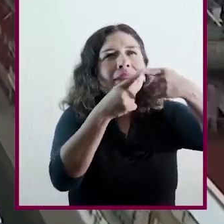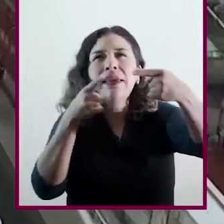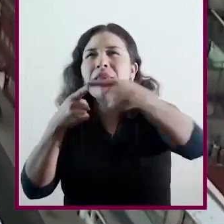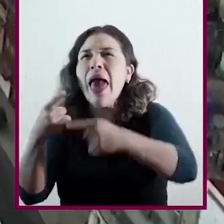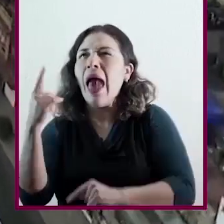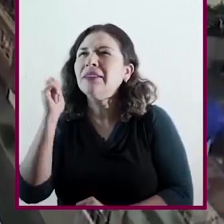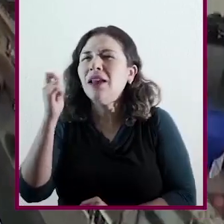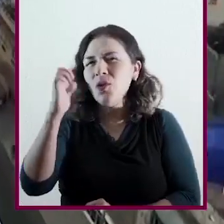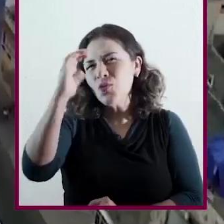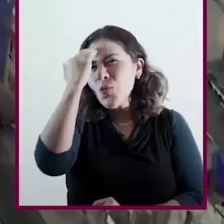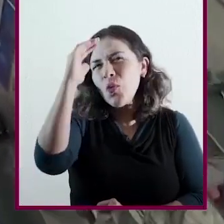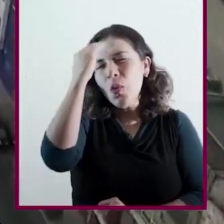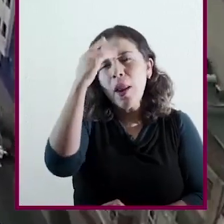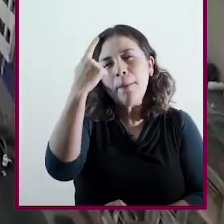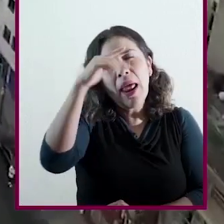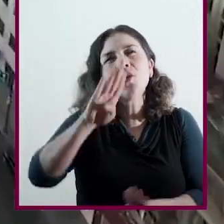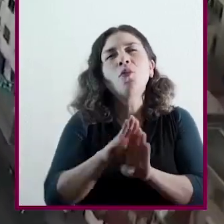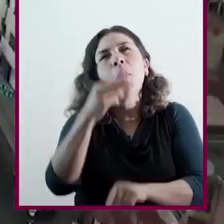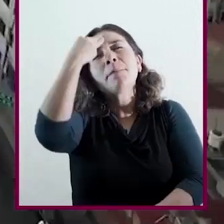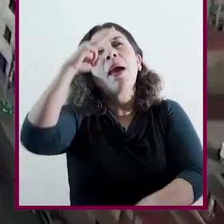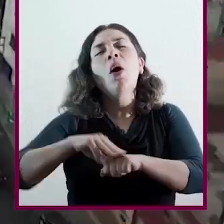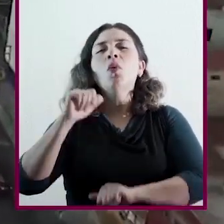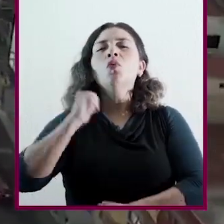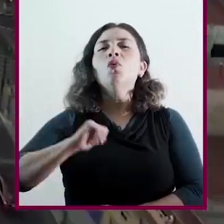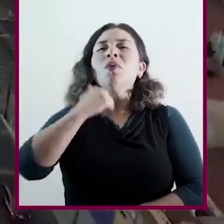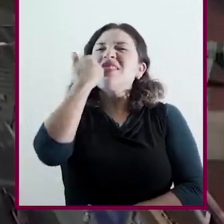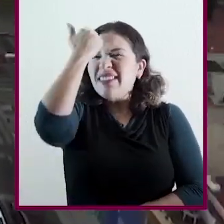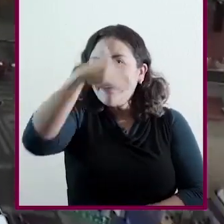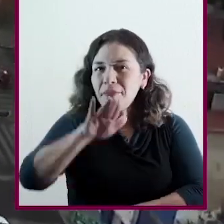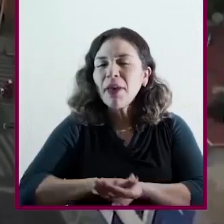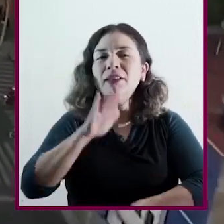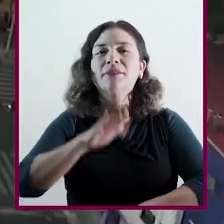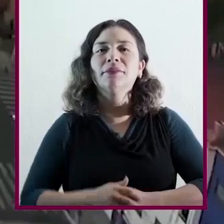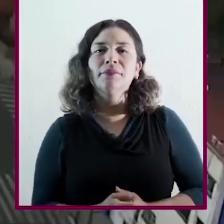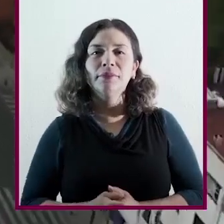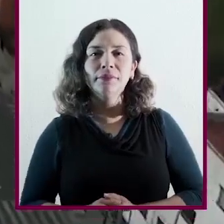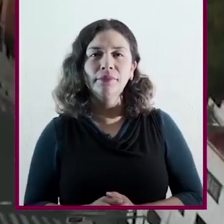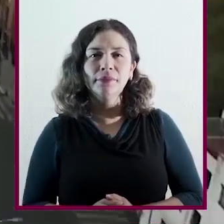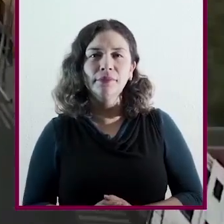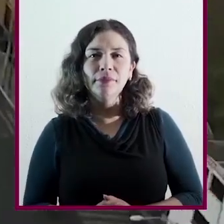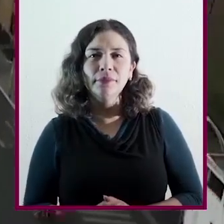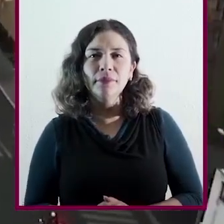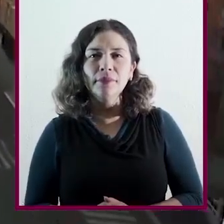cada esquina para navegar por los ríos de la memoria.